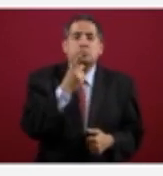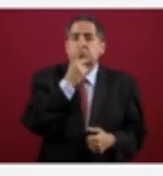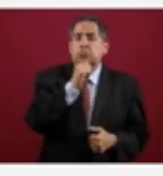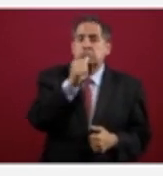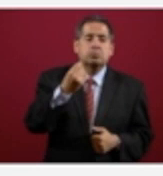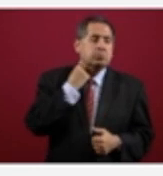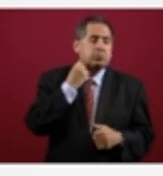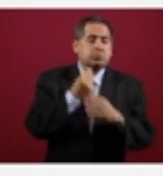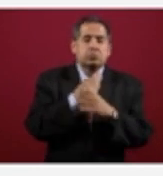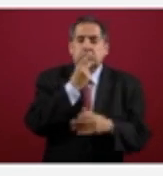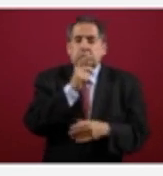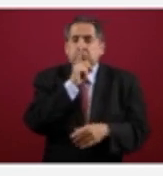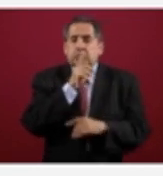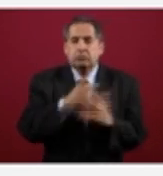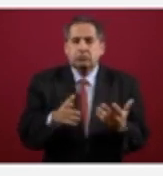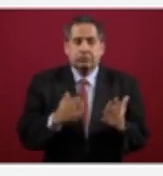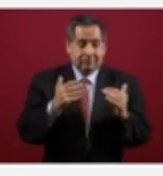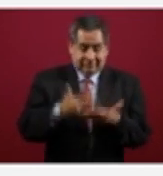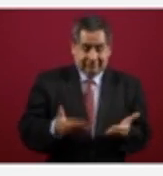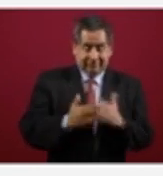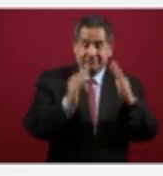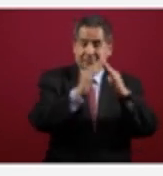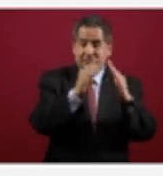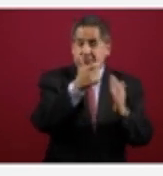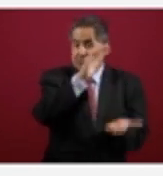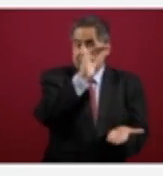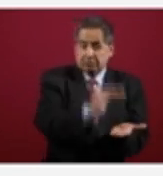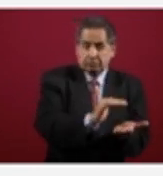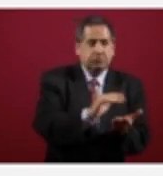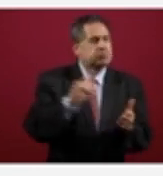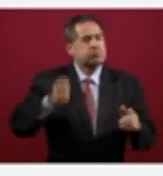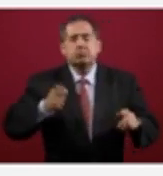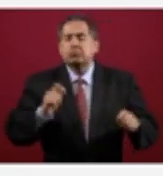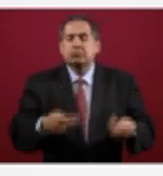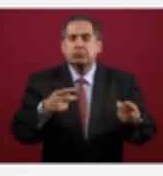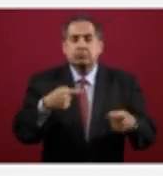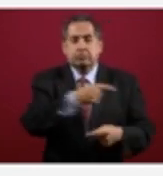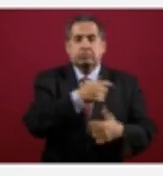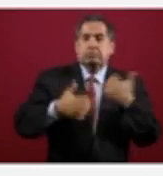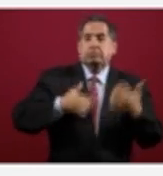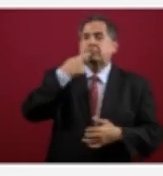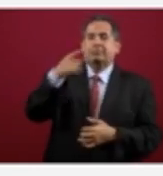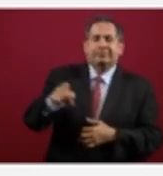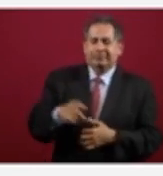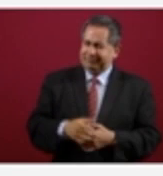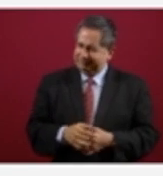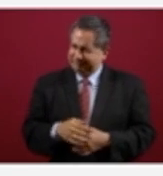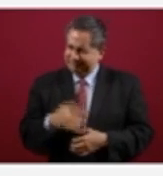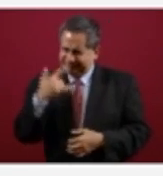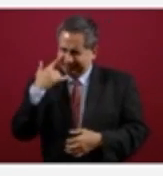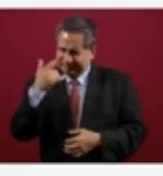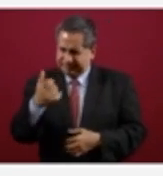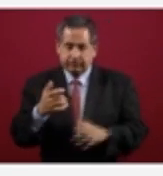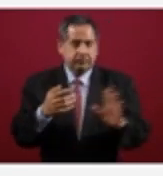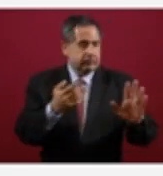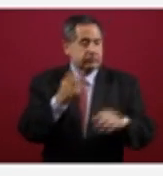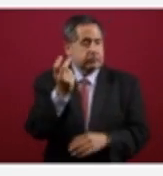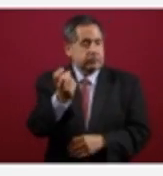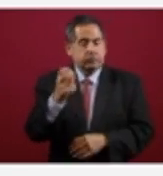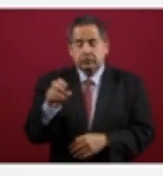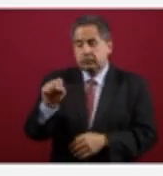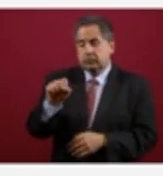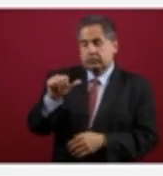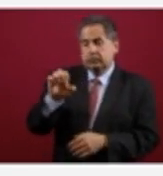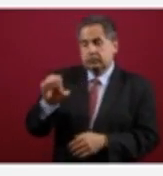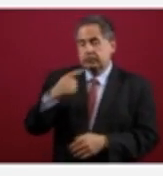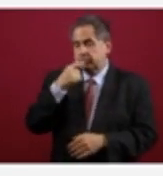Entonces, nosotros como Instituto para el Pueblo de lo Robado, fijamos una posición muy puntual y es que la situación jurídica